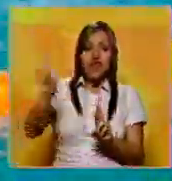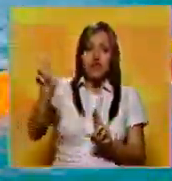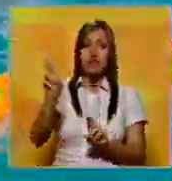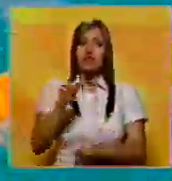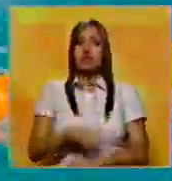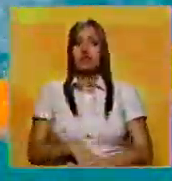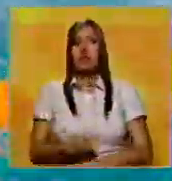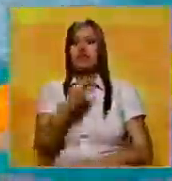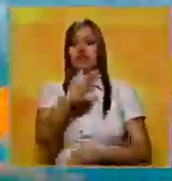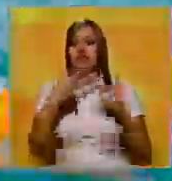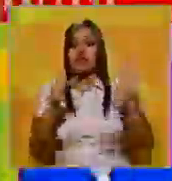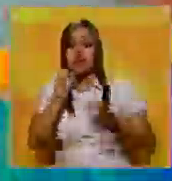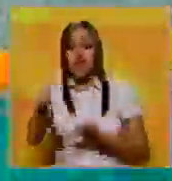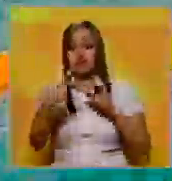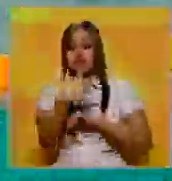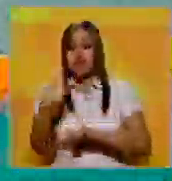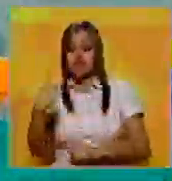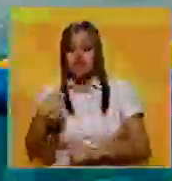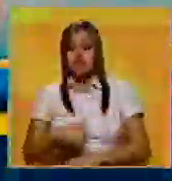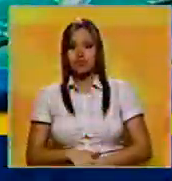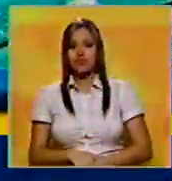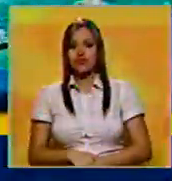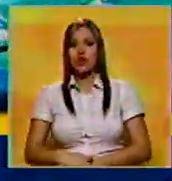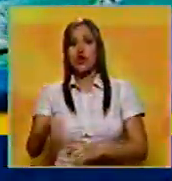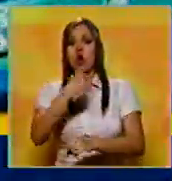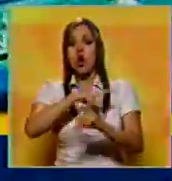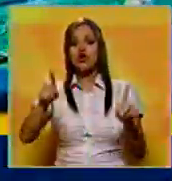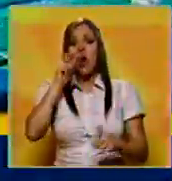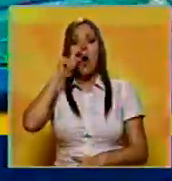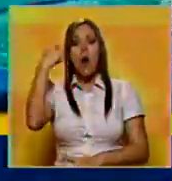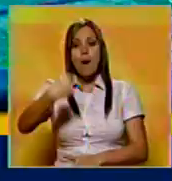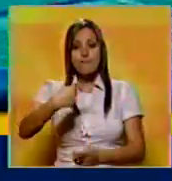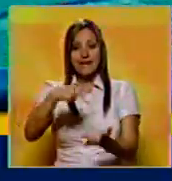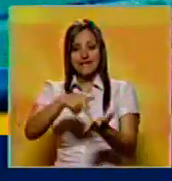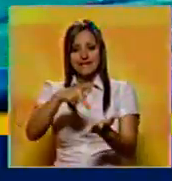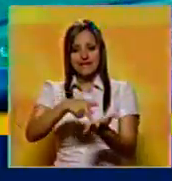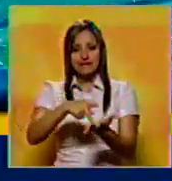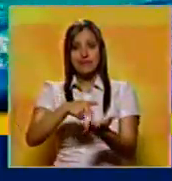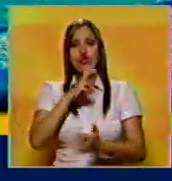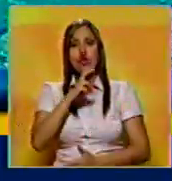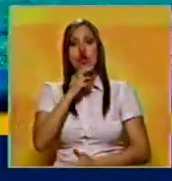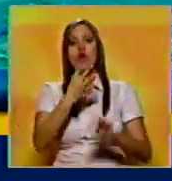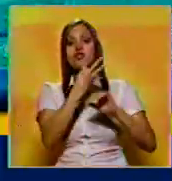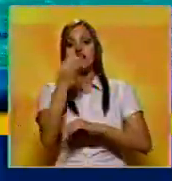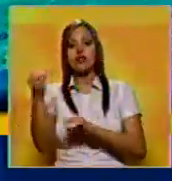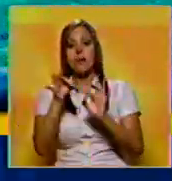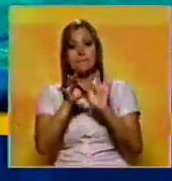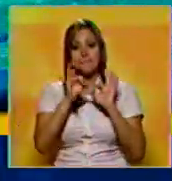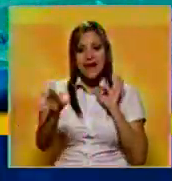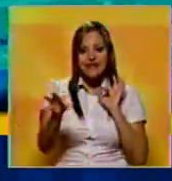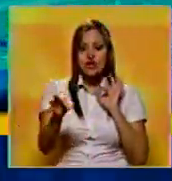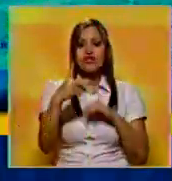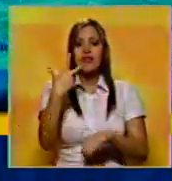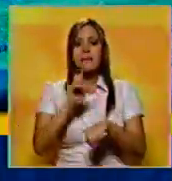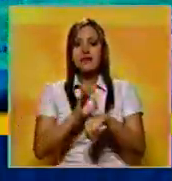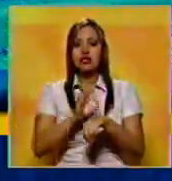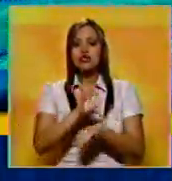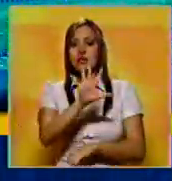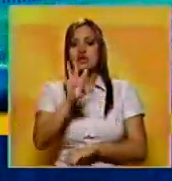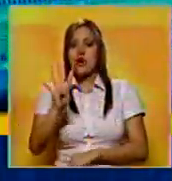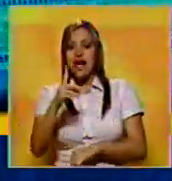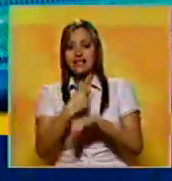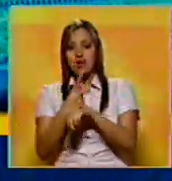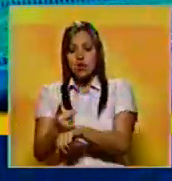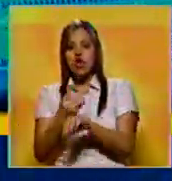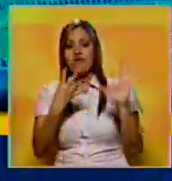27.31. Y en la rama masculina, Cristian Quintero se llevó el oro en los 400 metros libres, con un tiempo de 3 minutos, 54